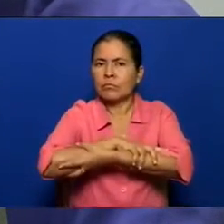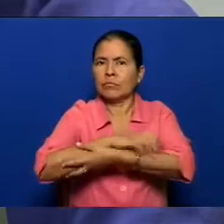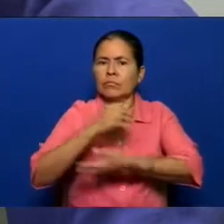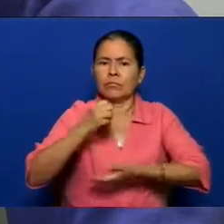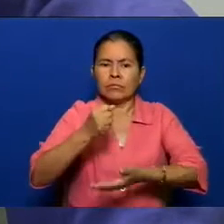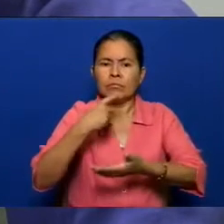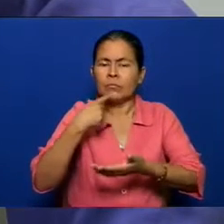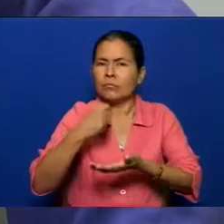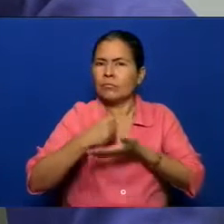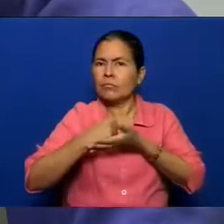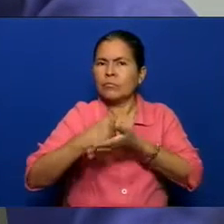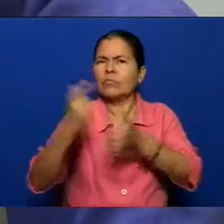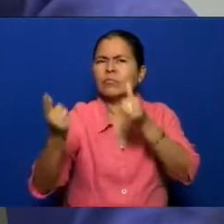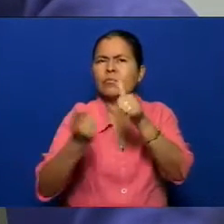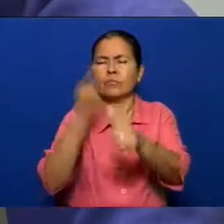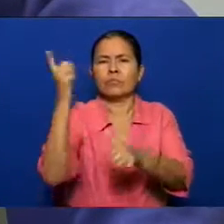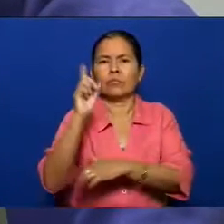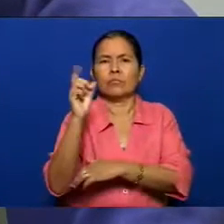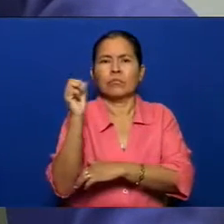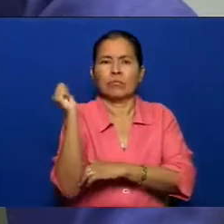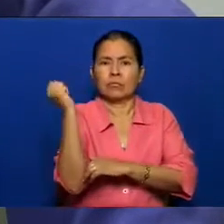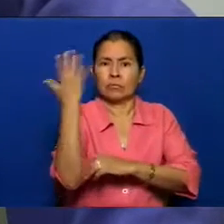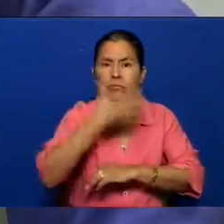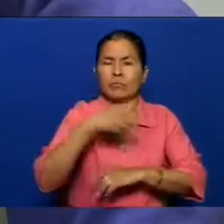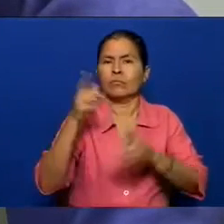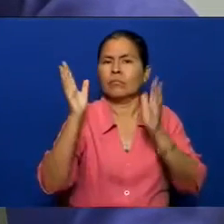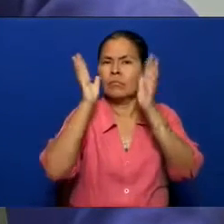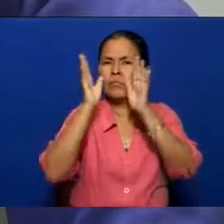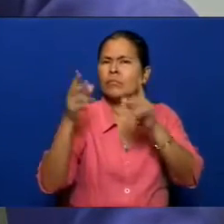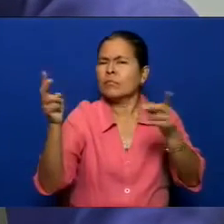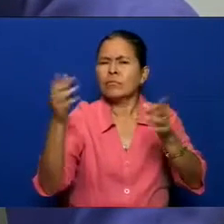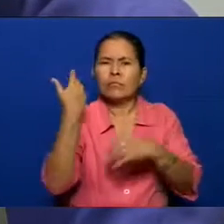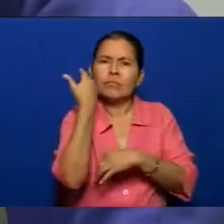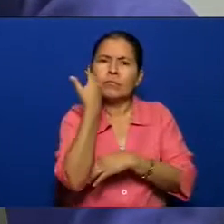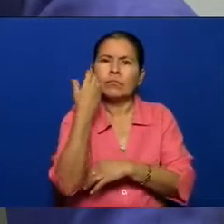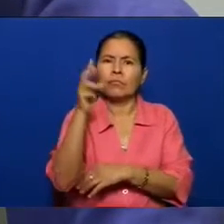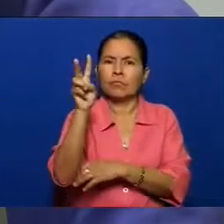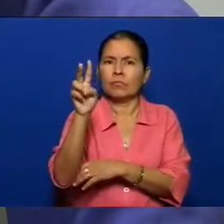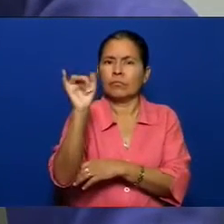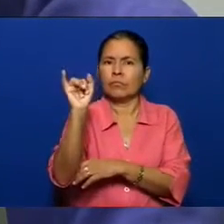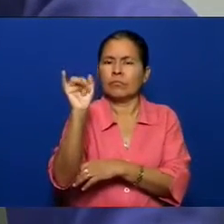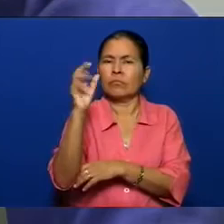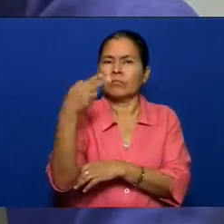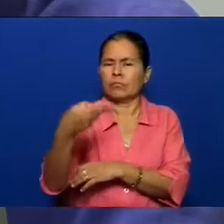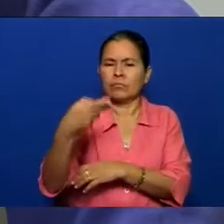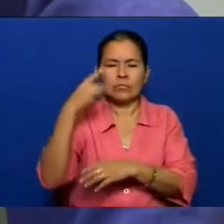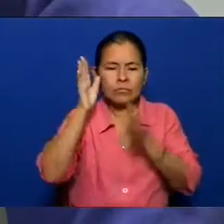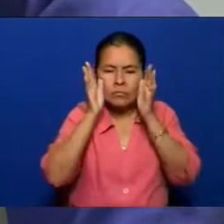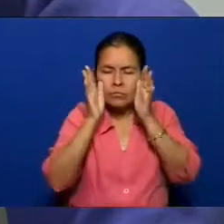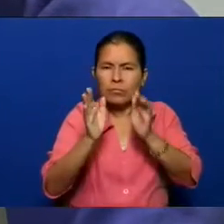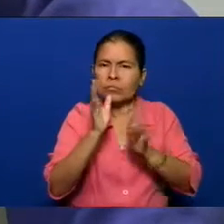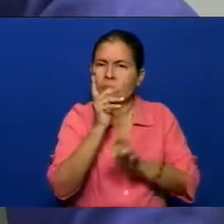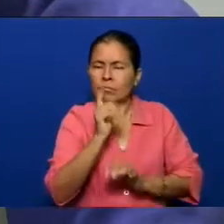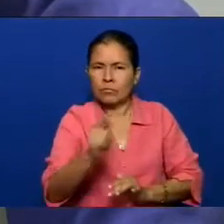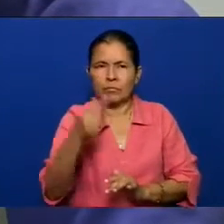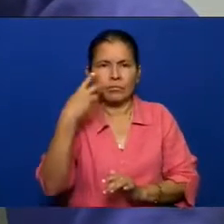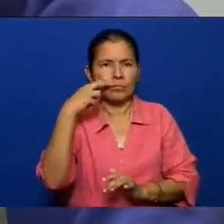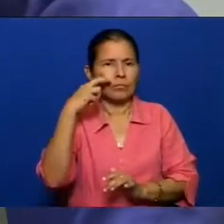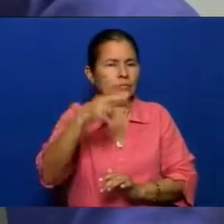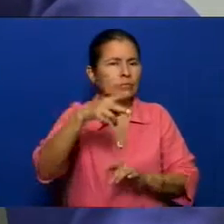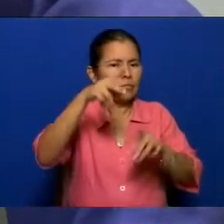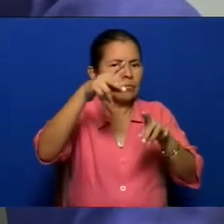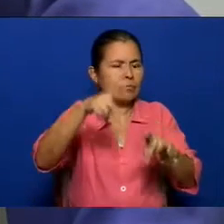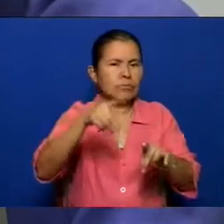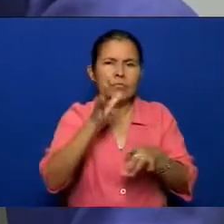la niñez en África, en los temas de VIH. La hemos visto atendiendo a los niños víctimas de guerra,